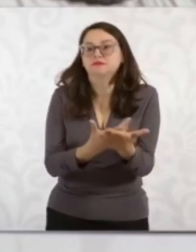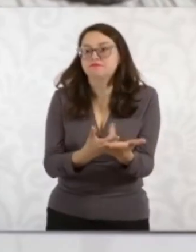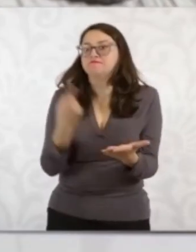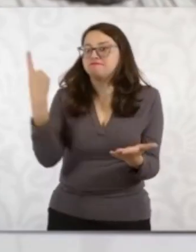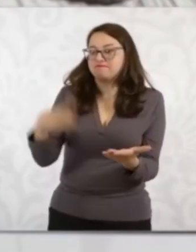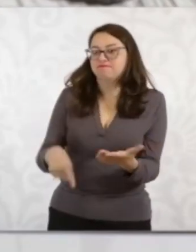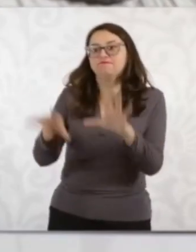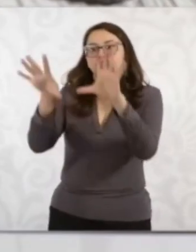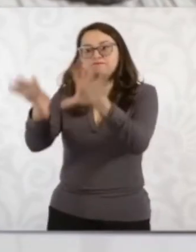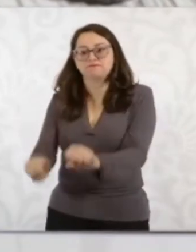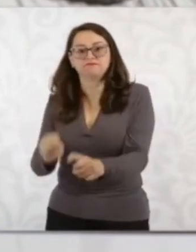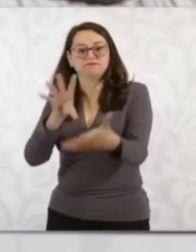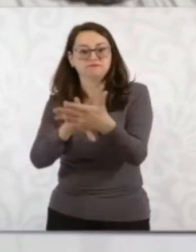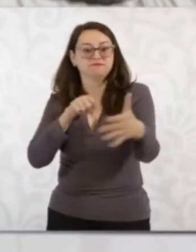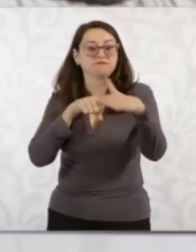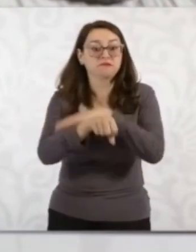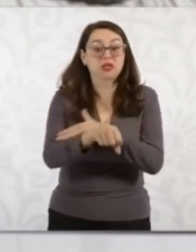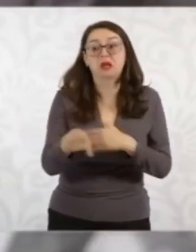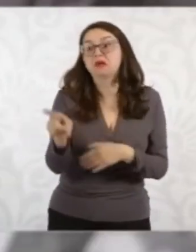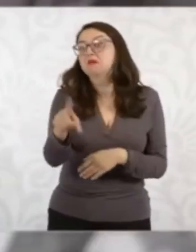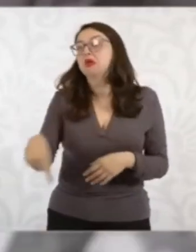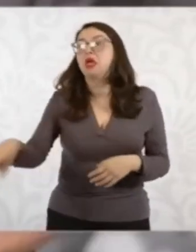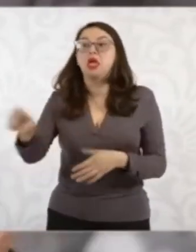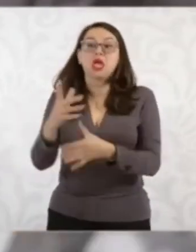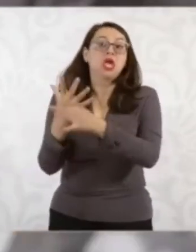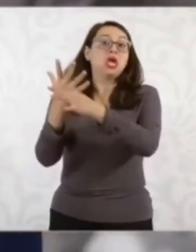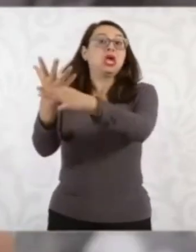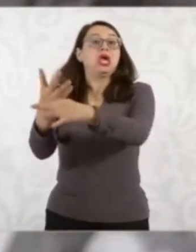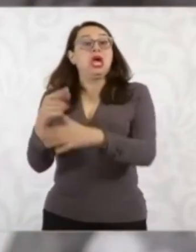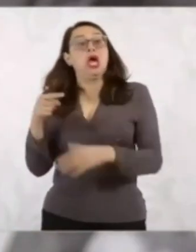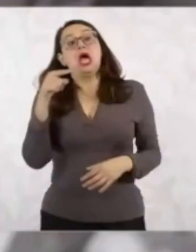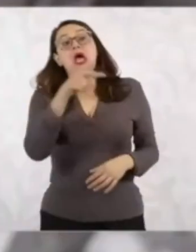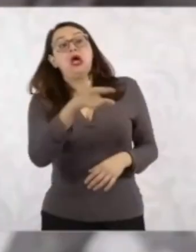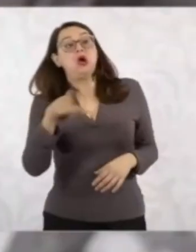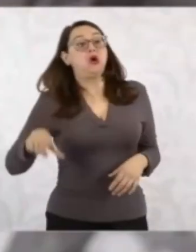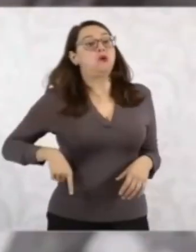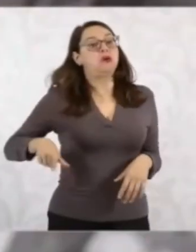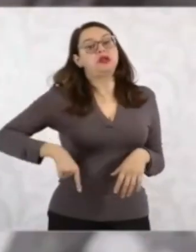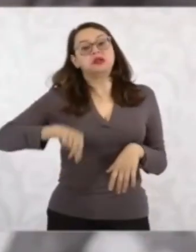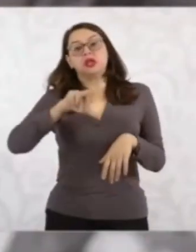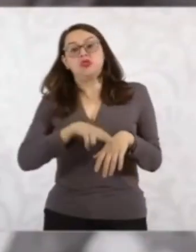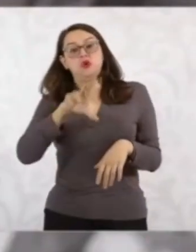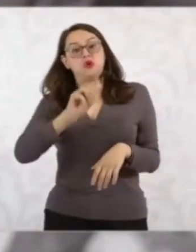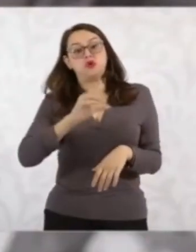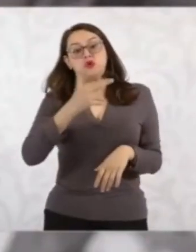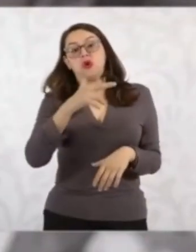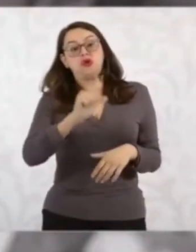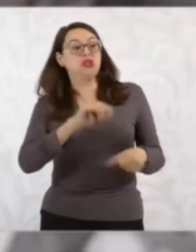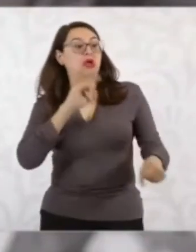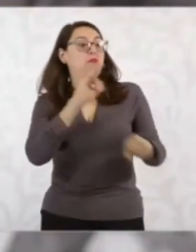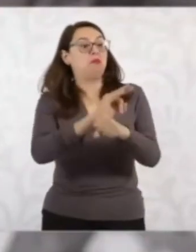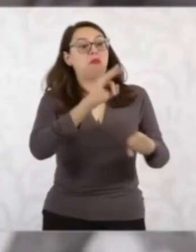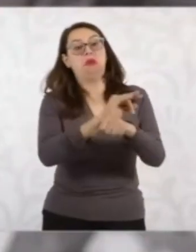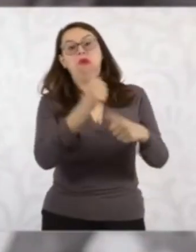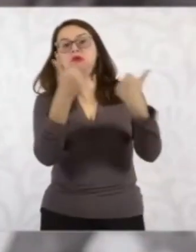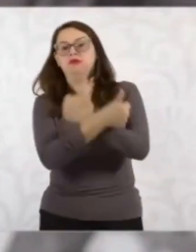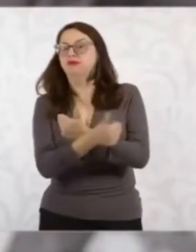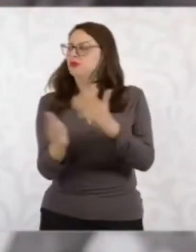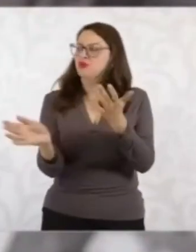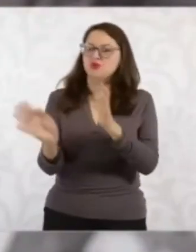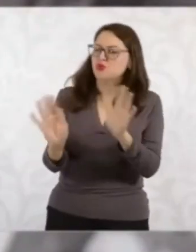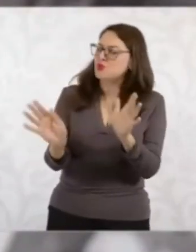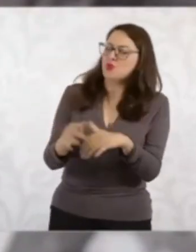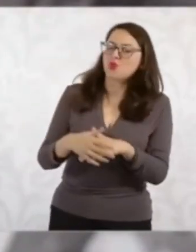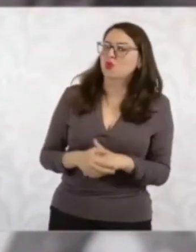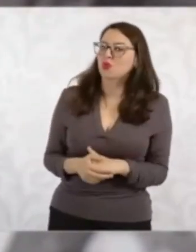que han dicho que nosotros estamos protegiendo a Rocha, por ejemplo. El asunto es que haya pruebas, por eso la